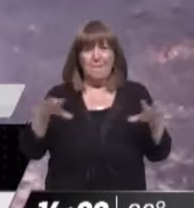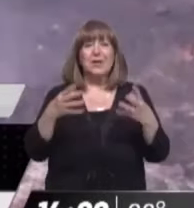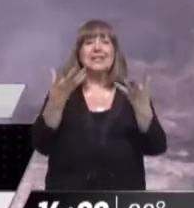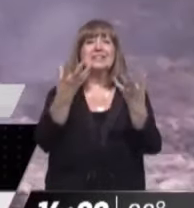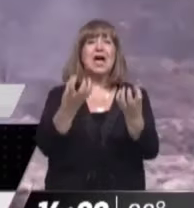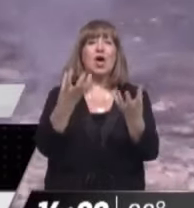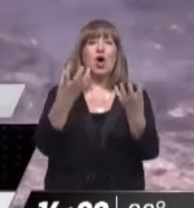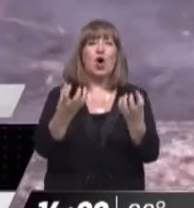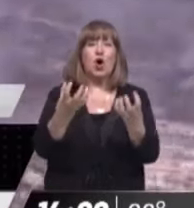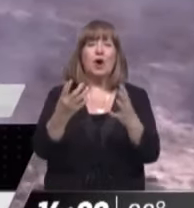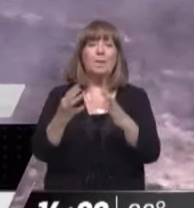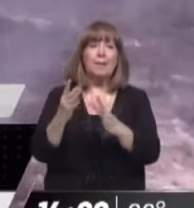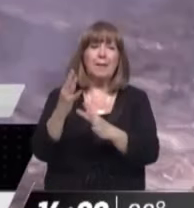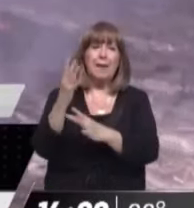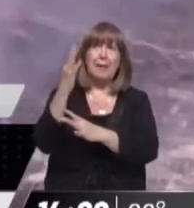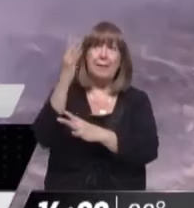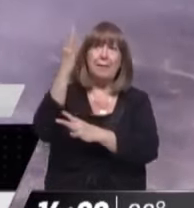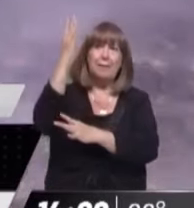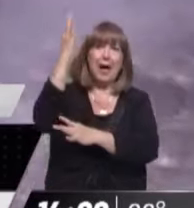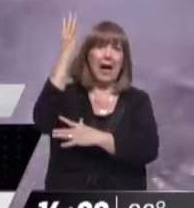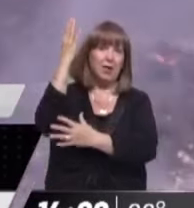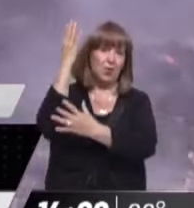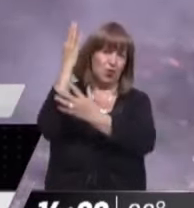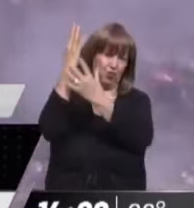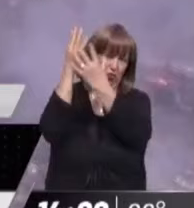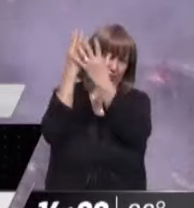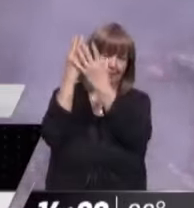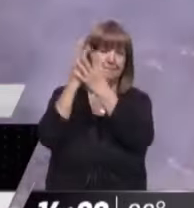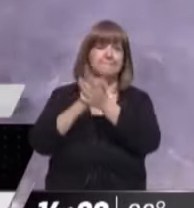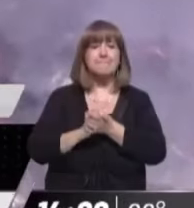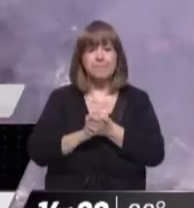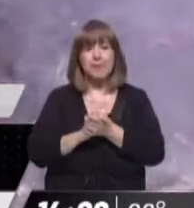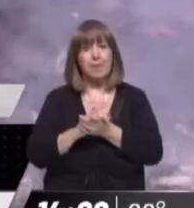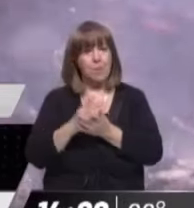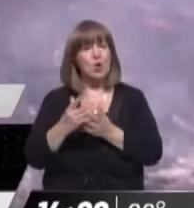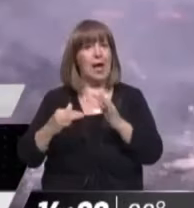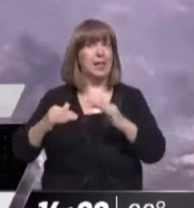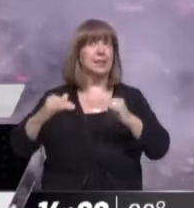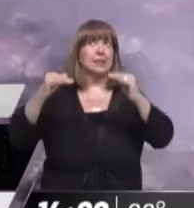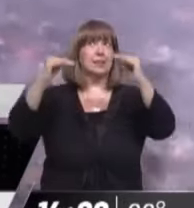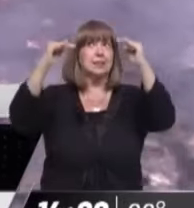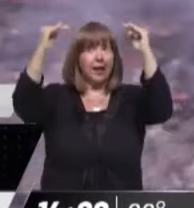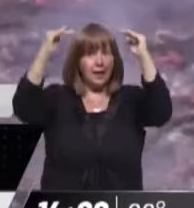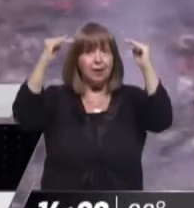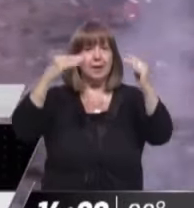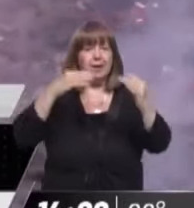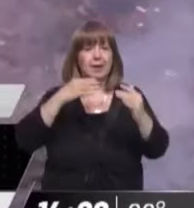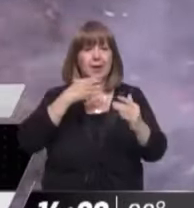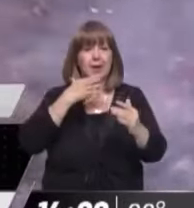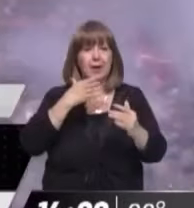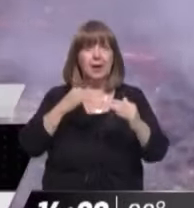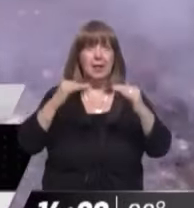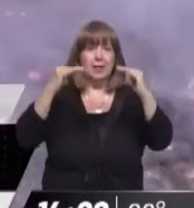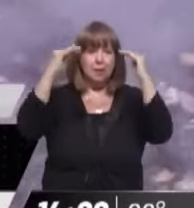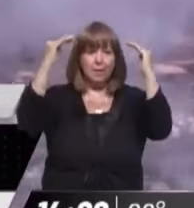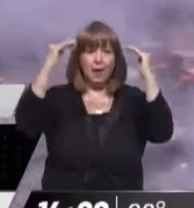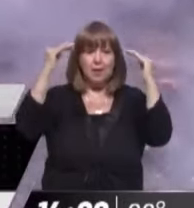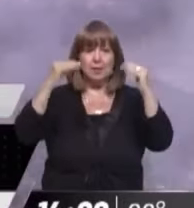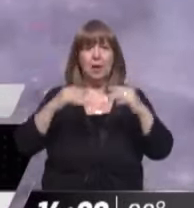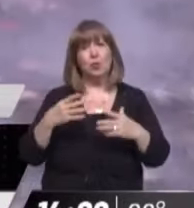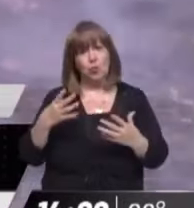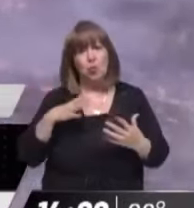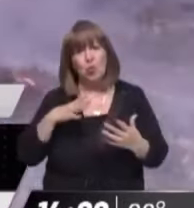que las llamas se propagaron. Y quedan ahí por ahí que muy hay... Muy altas ahí, las llamas, bueno. Queda algo de fuego todavía por ahí.